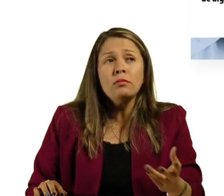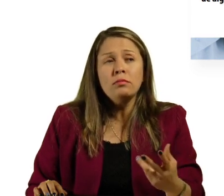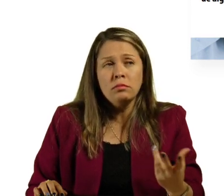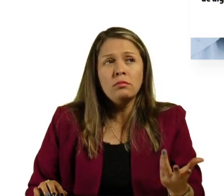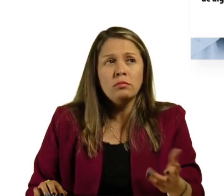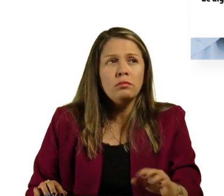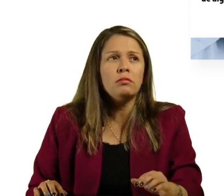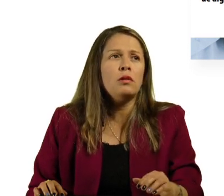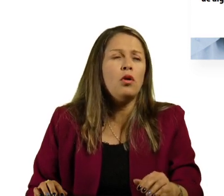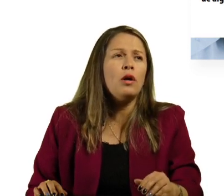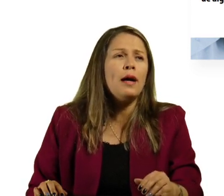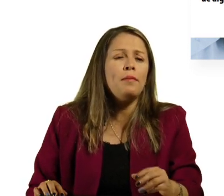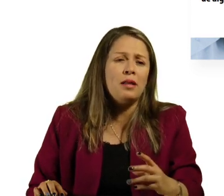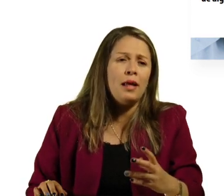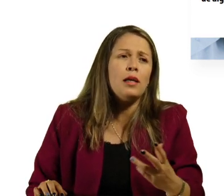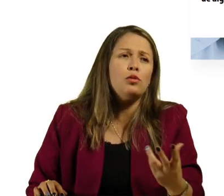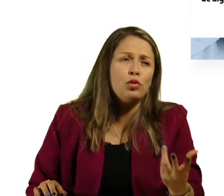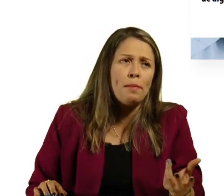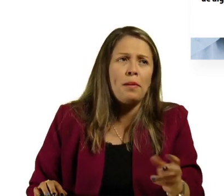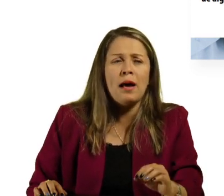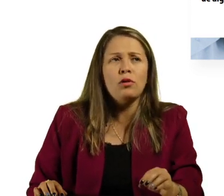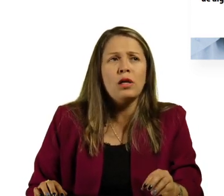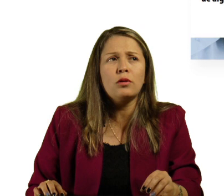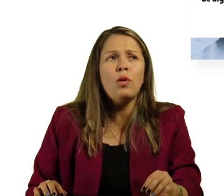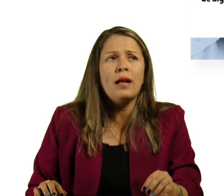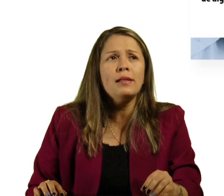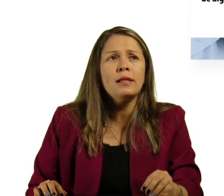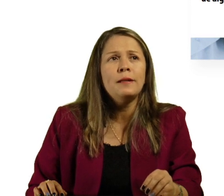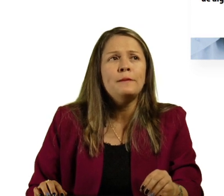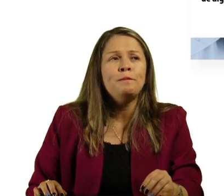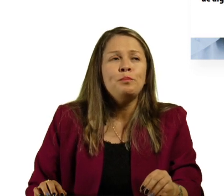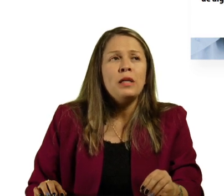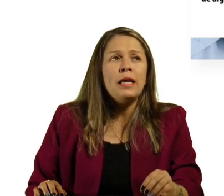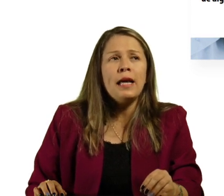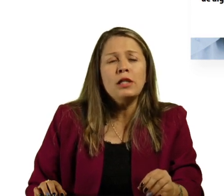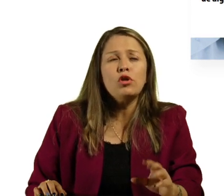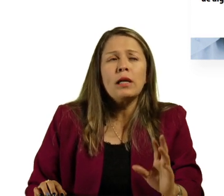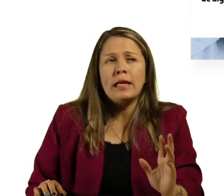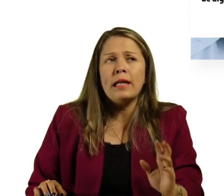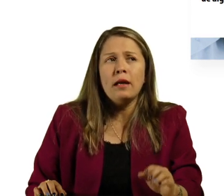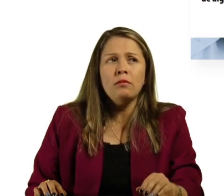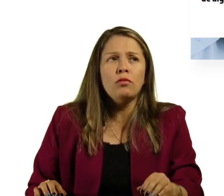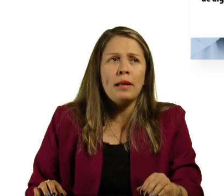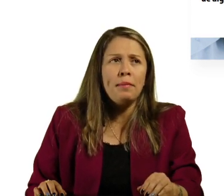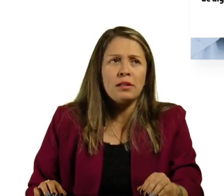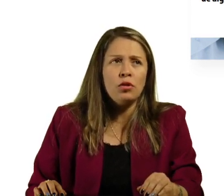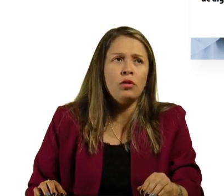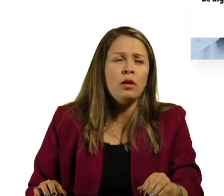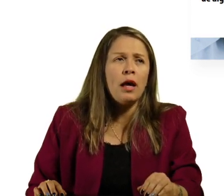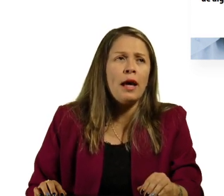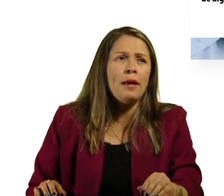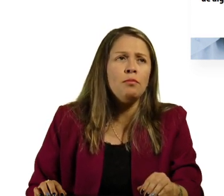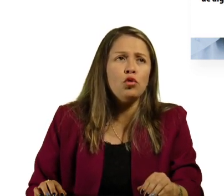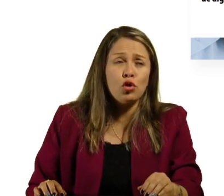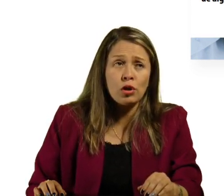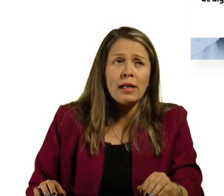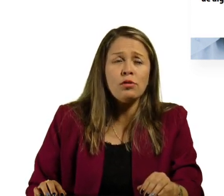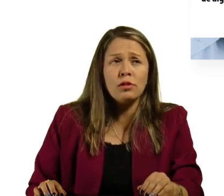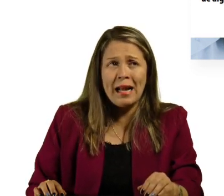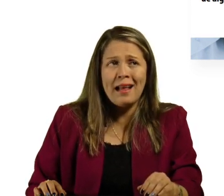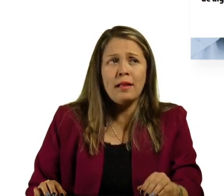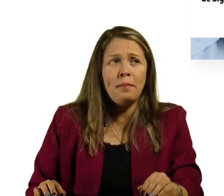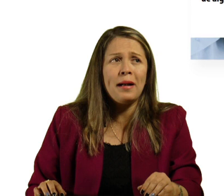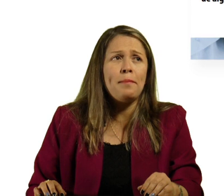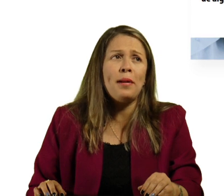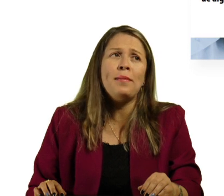tiempo, lógicamente, de sus empleados actuales, y eso requiere una inversión, en muchos